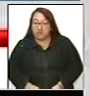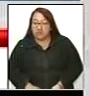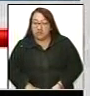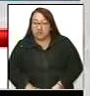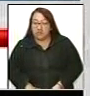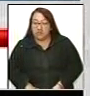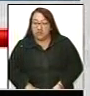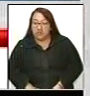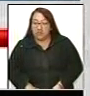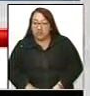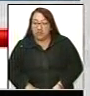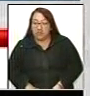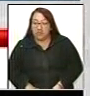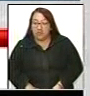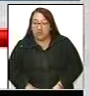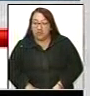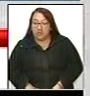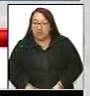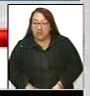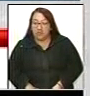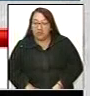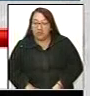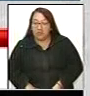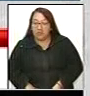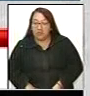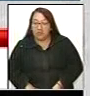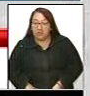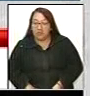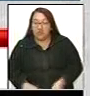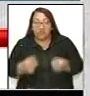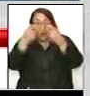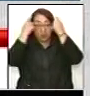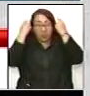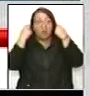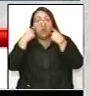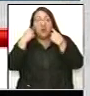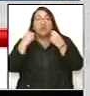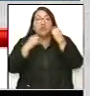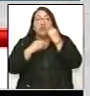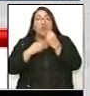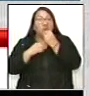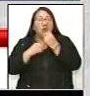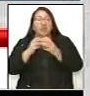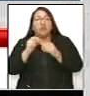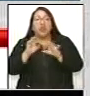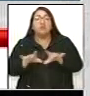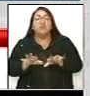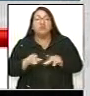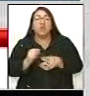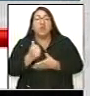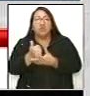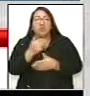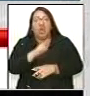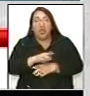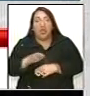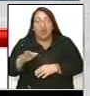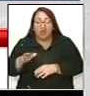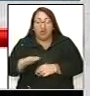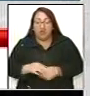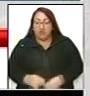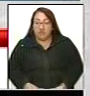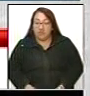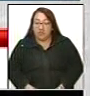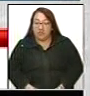tipo vincha con micrófono. De los 4 componentes, el componente 1 se extingue el tercer